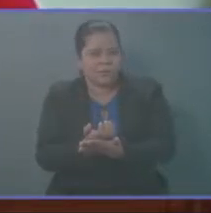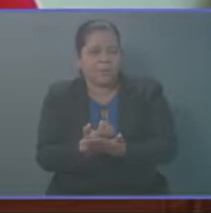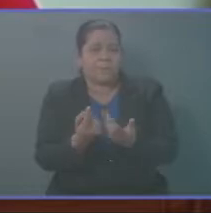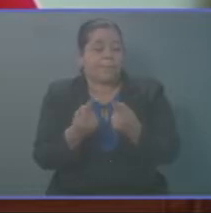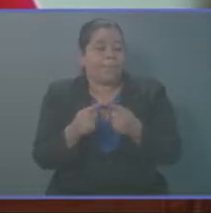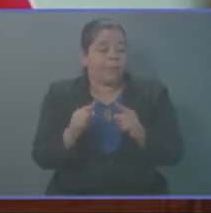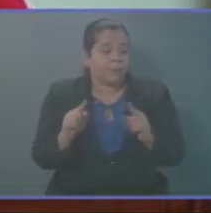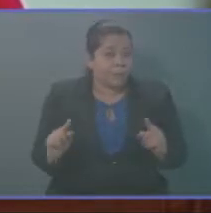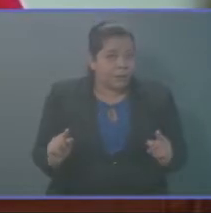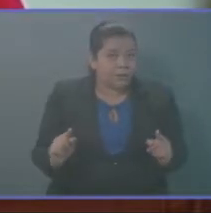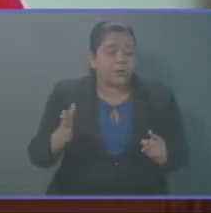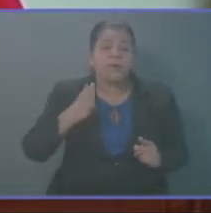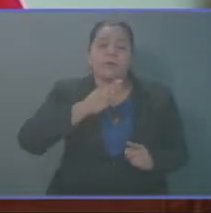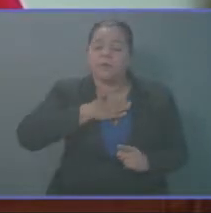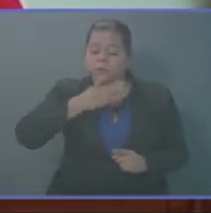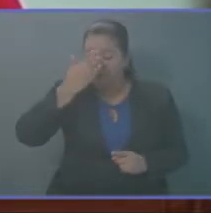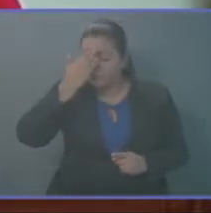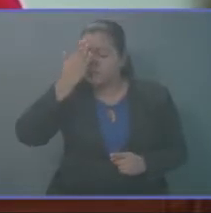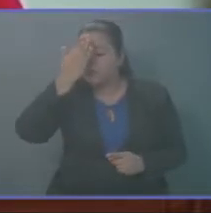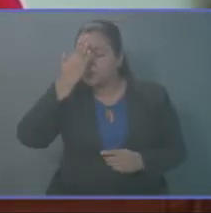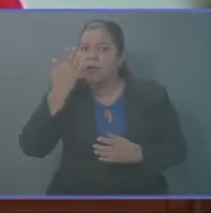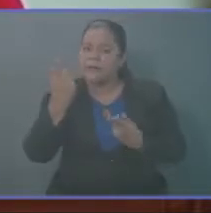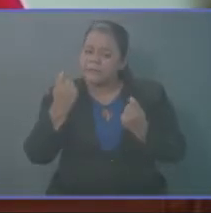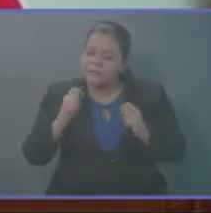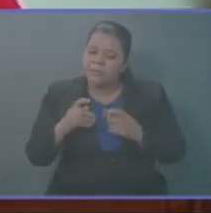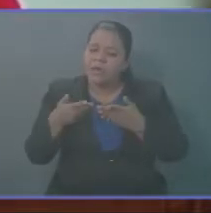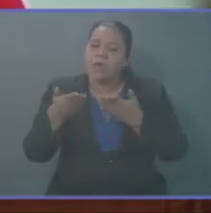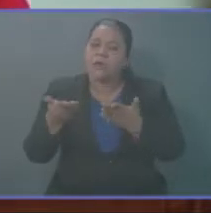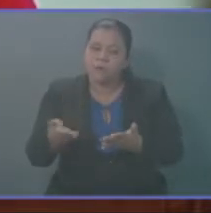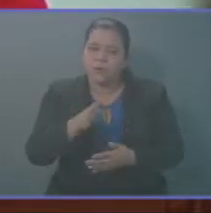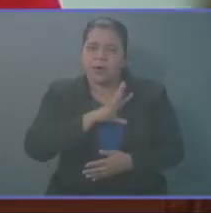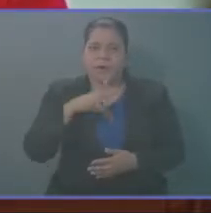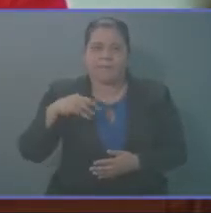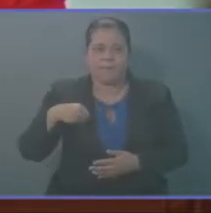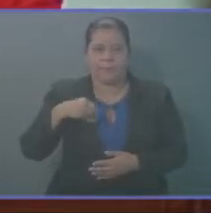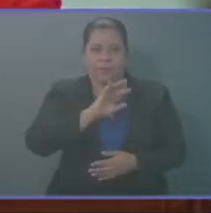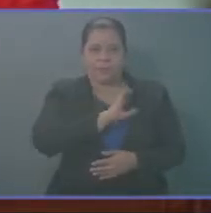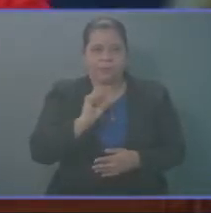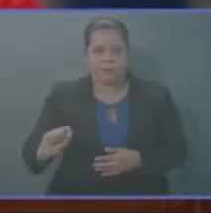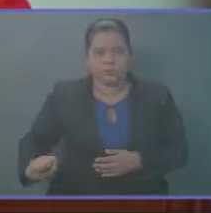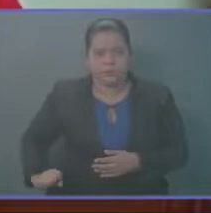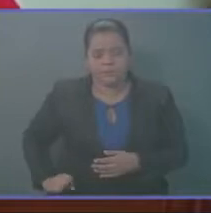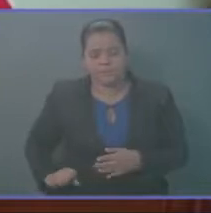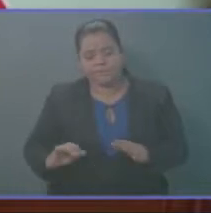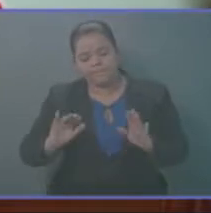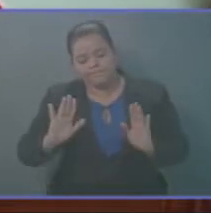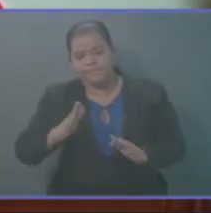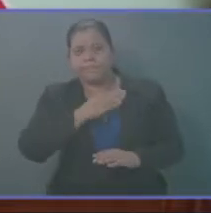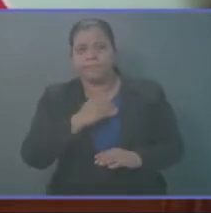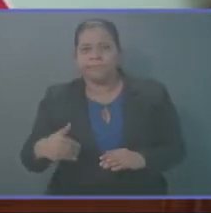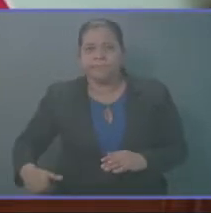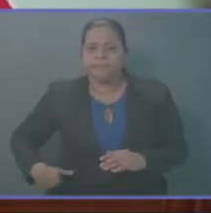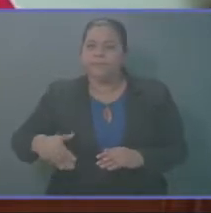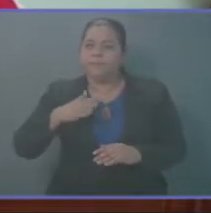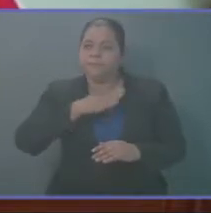eso sí, que venga a aliviar el bolsillo de la familia salvadoreña. Así que, presidente, quiero